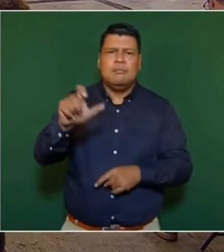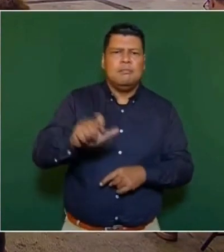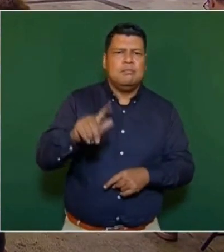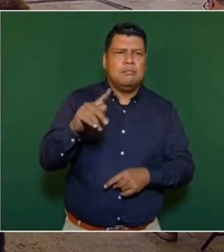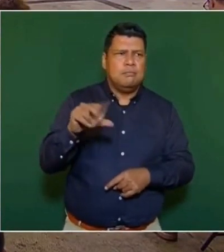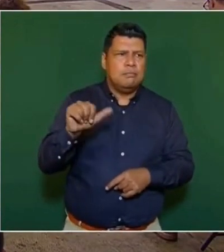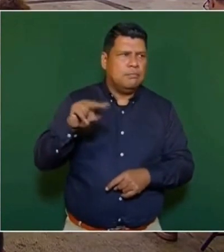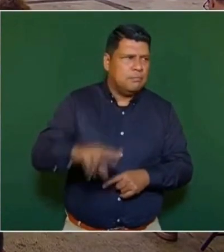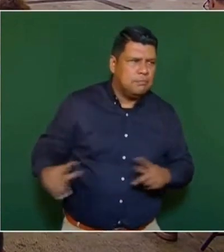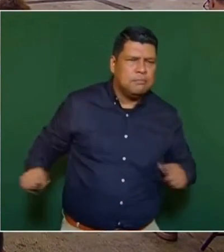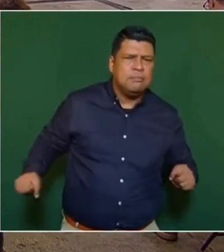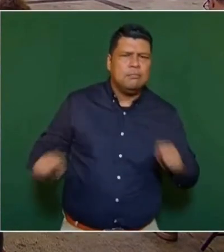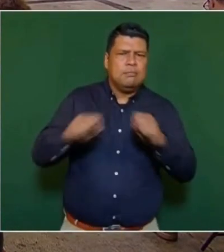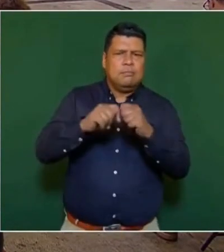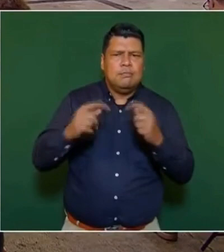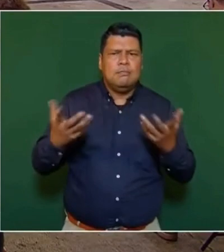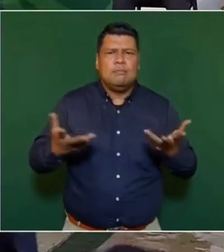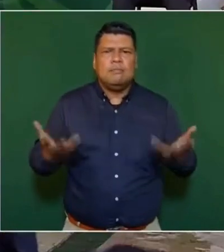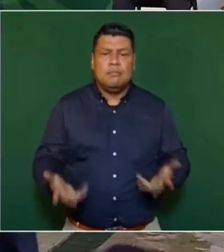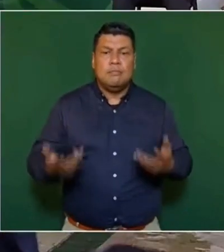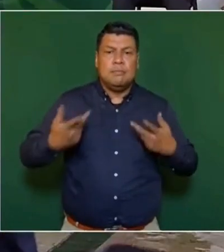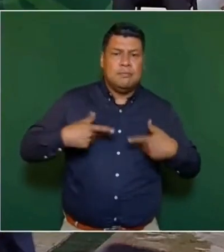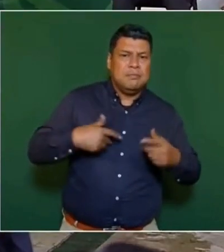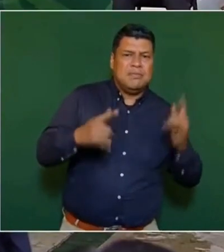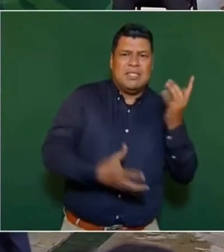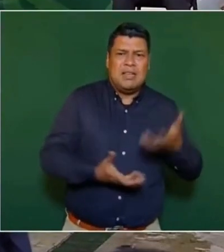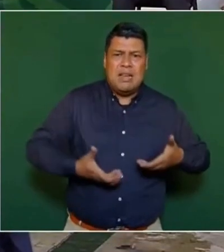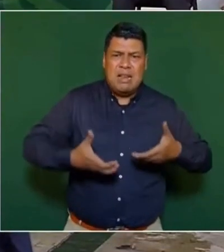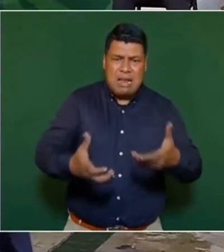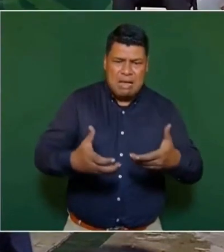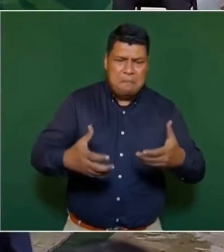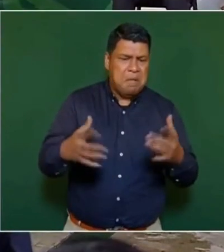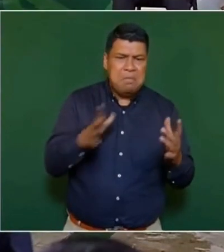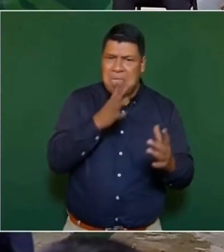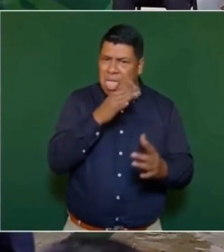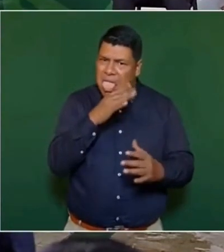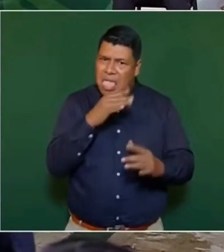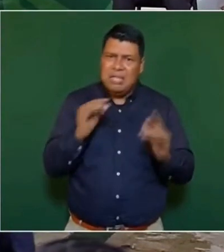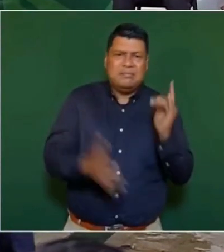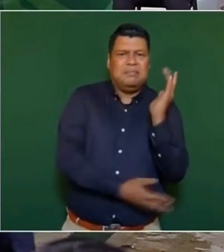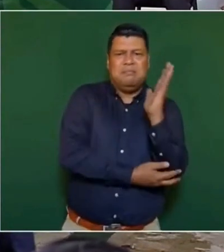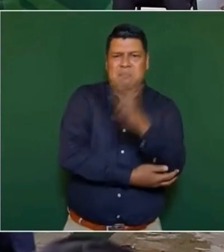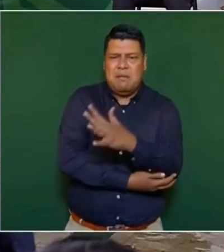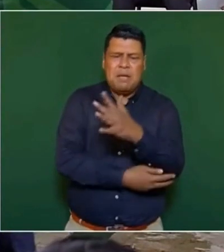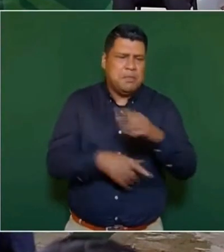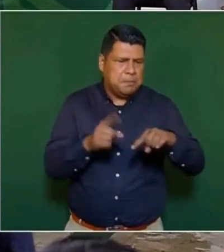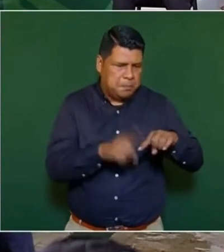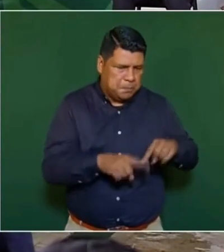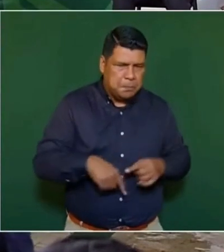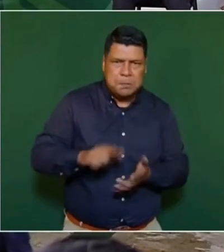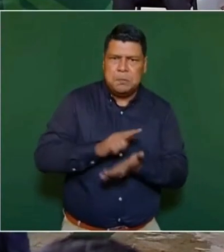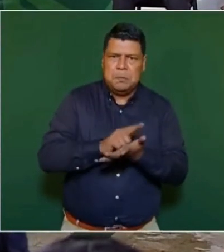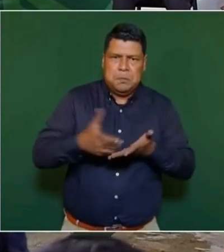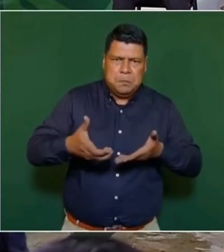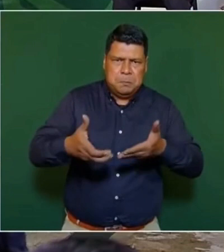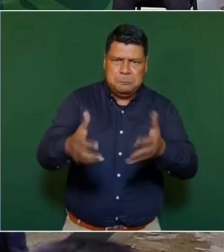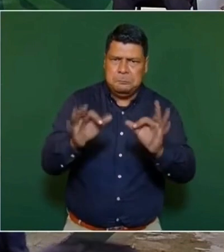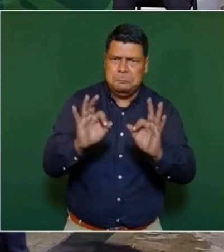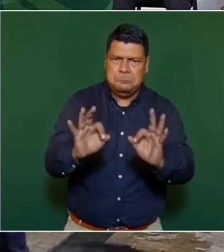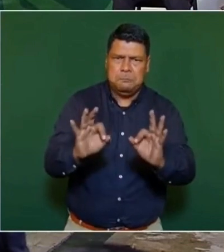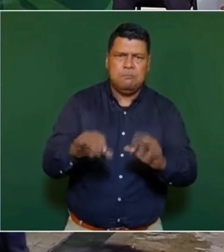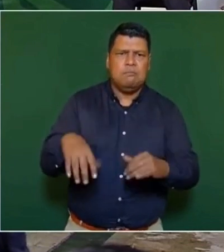de árboles y liberación de vialidades en diversas colonias. La que sigue. En Álamo también se efectuó lo